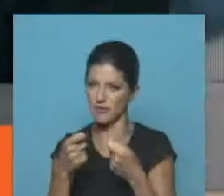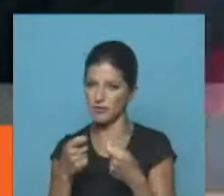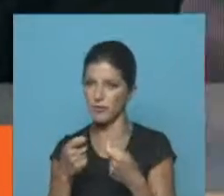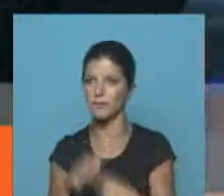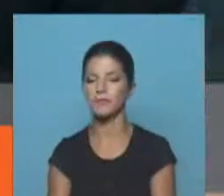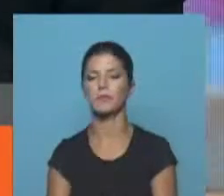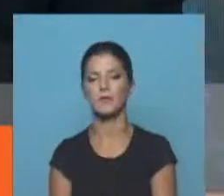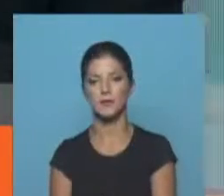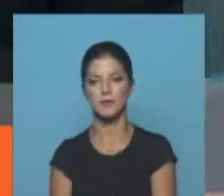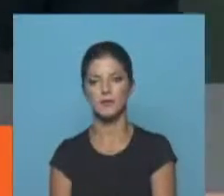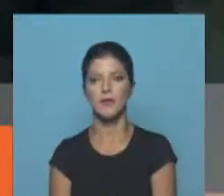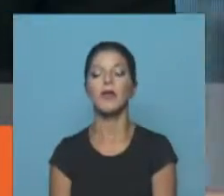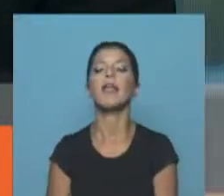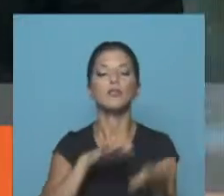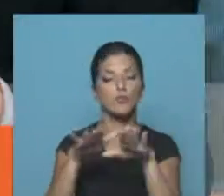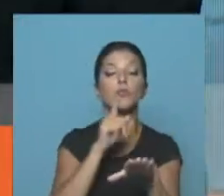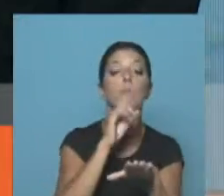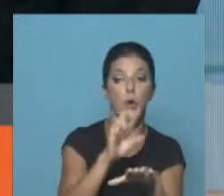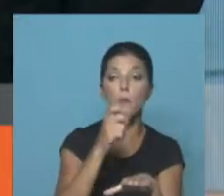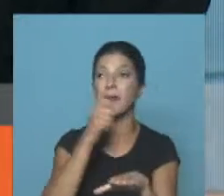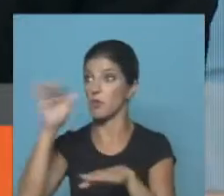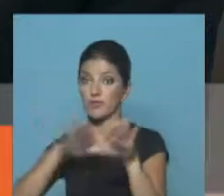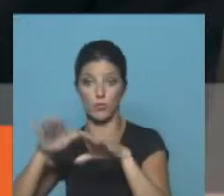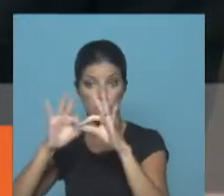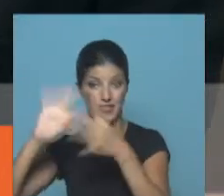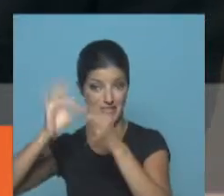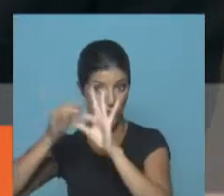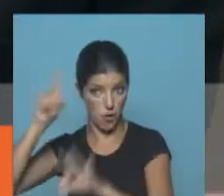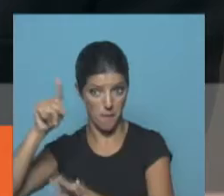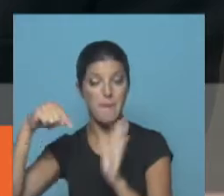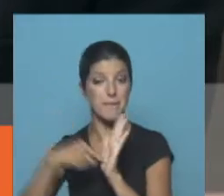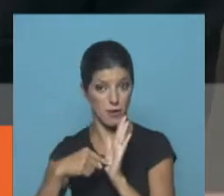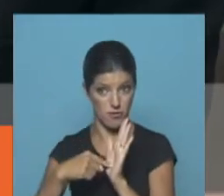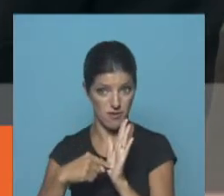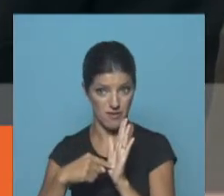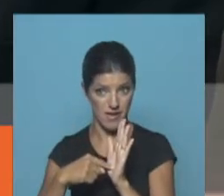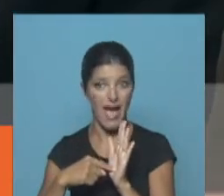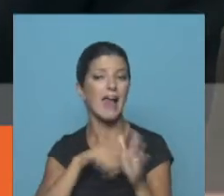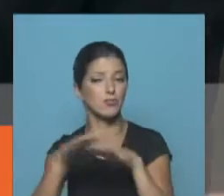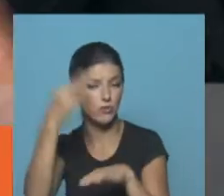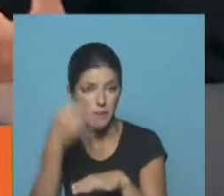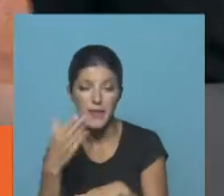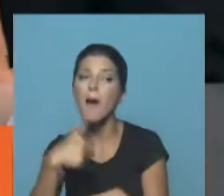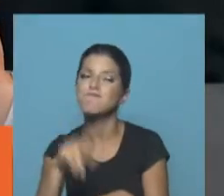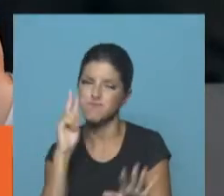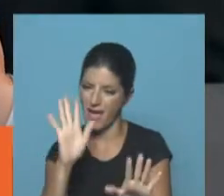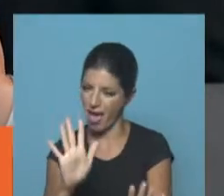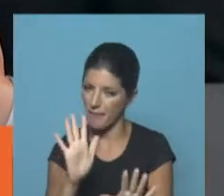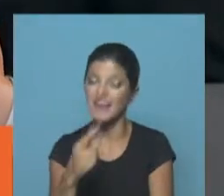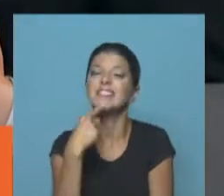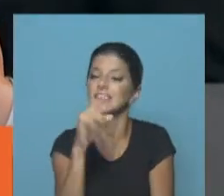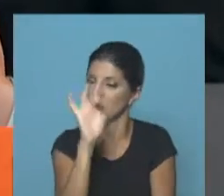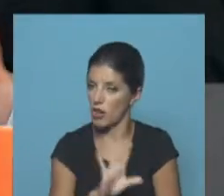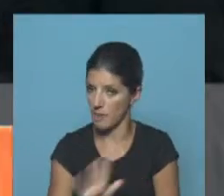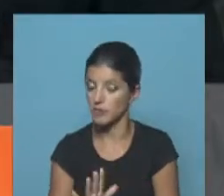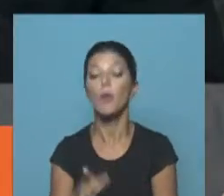reflejo efectivamente Trump de lo que está sucediendo incluso en Europa, pero de ahí a los hechos reales vamos a ver. La propia Gran